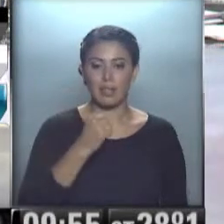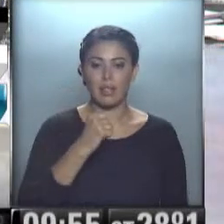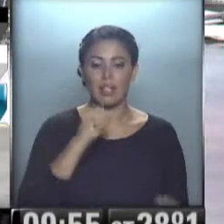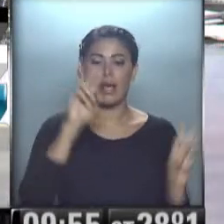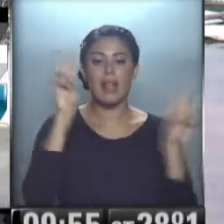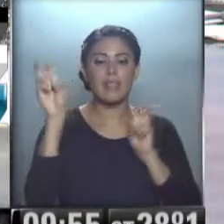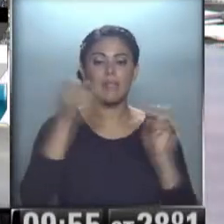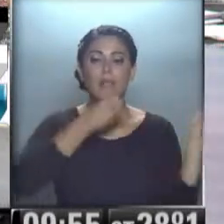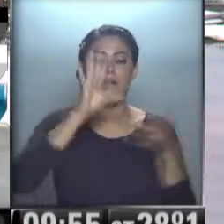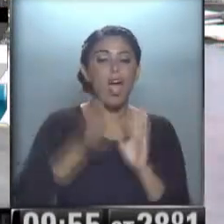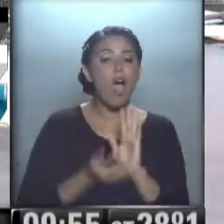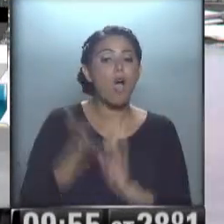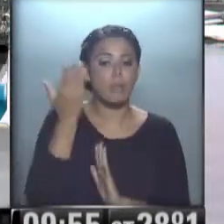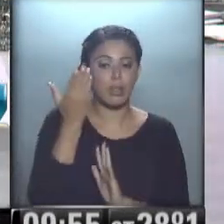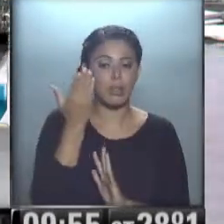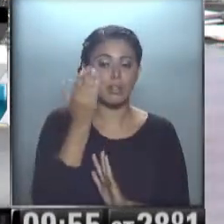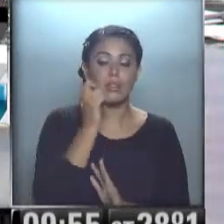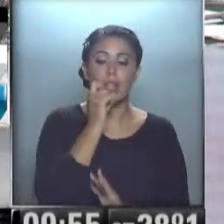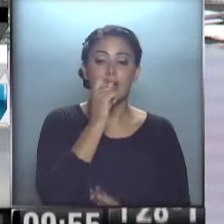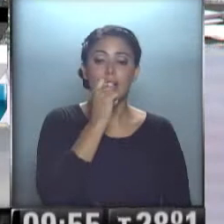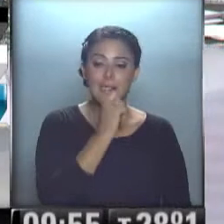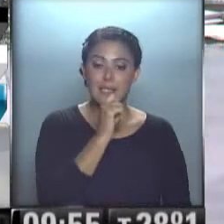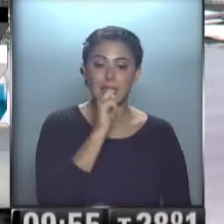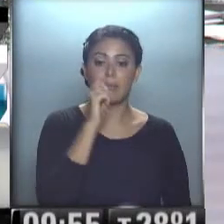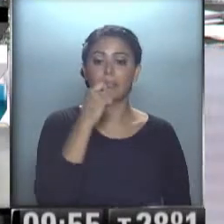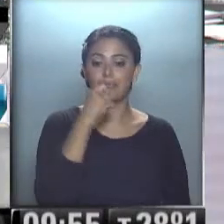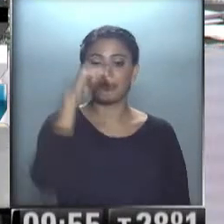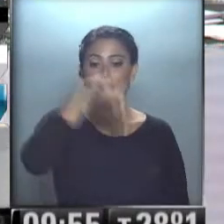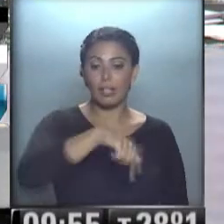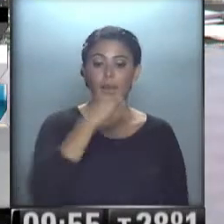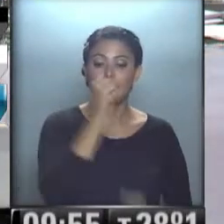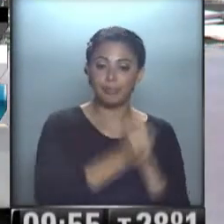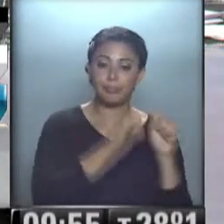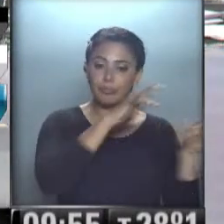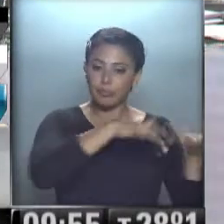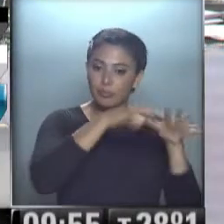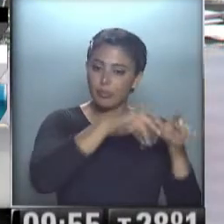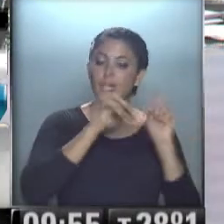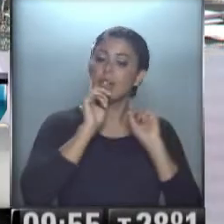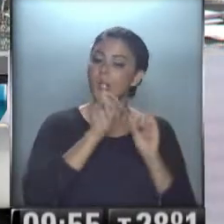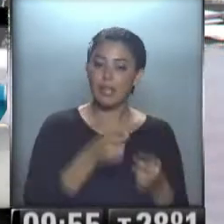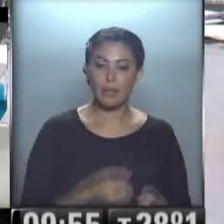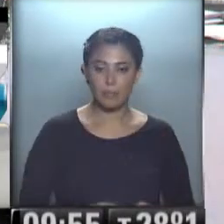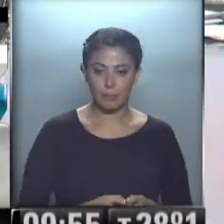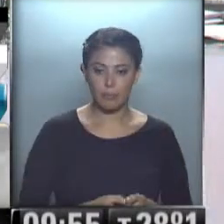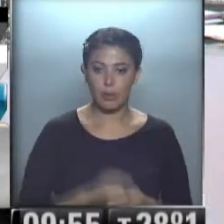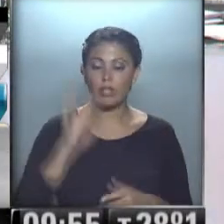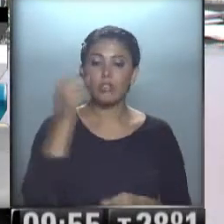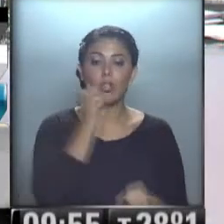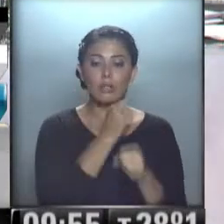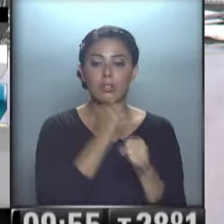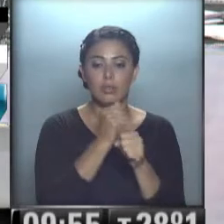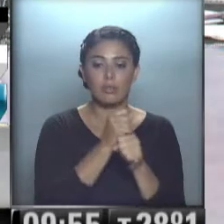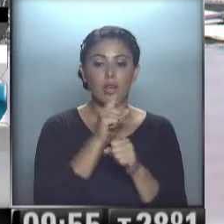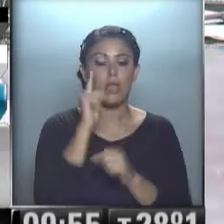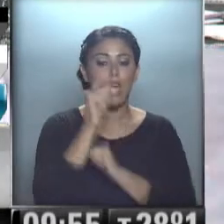aumento de las exportaciones no sólo aquellas que tienen origen en la producción agrícola sino fundamentalmente la manufactura de origen